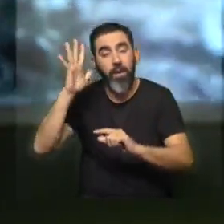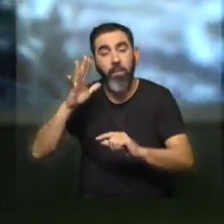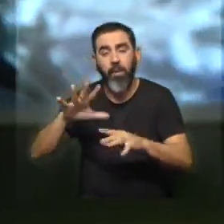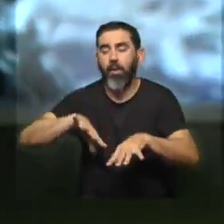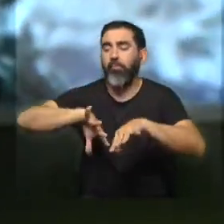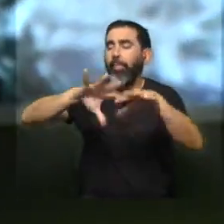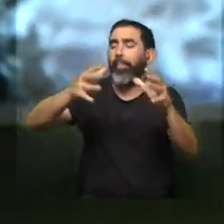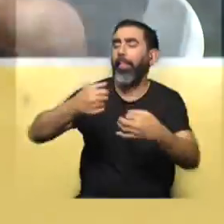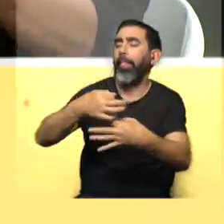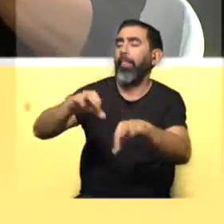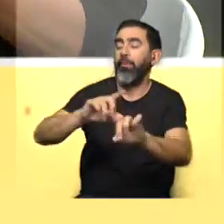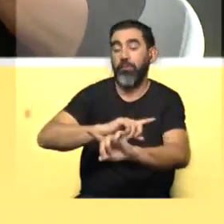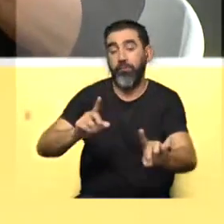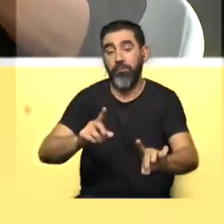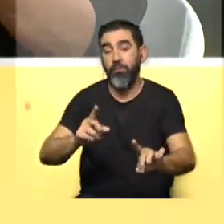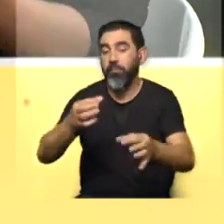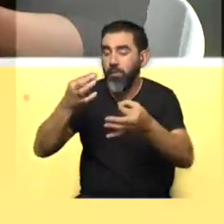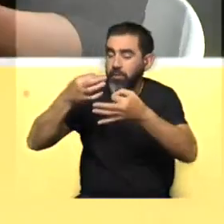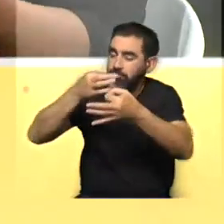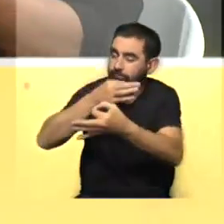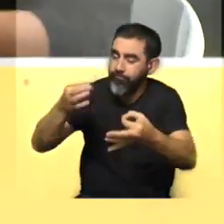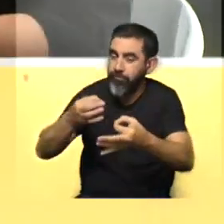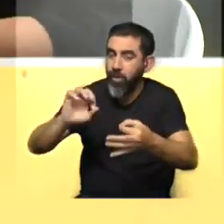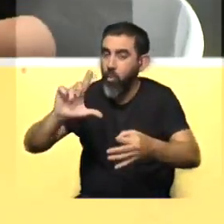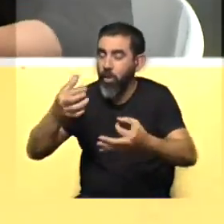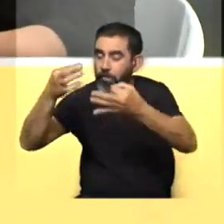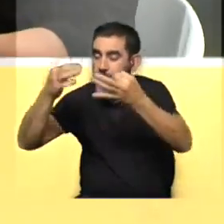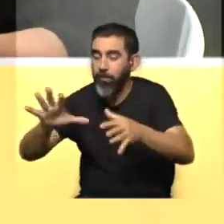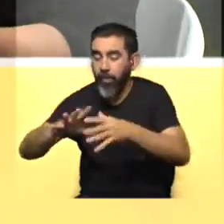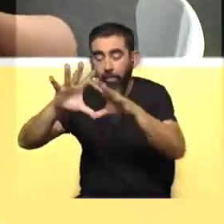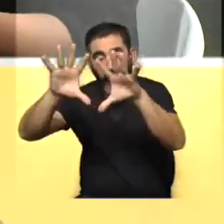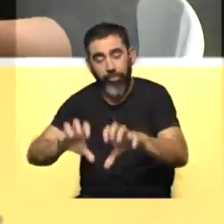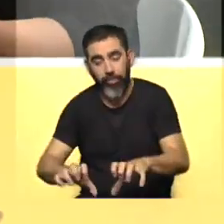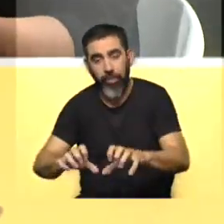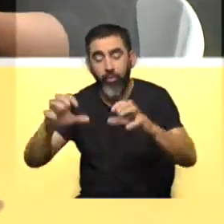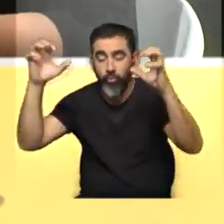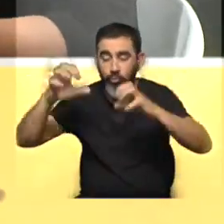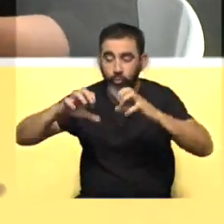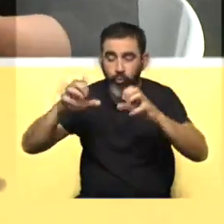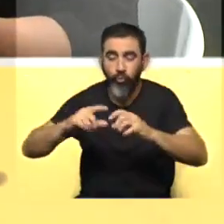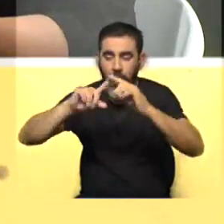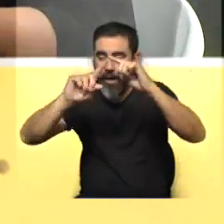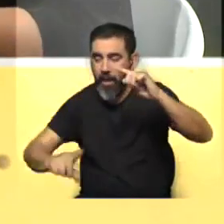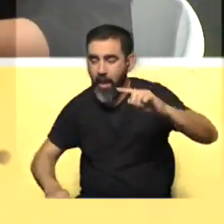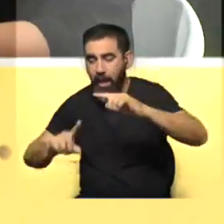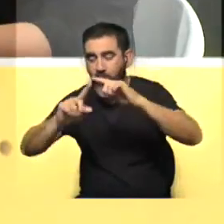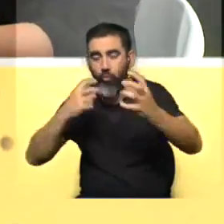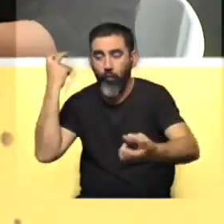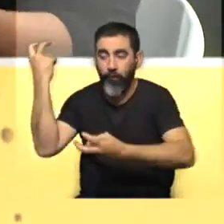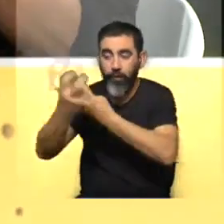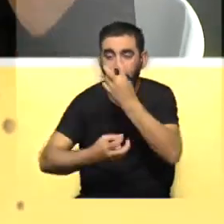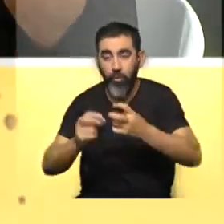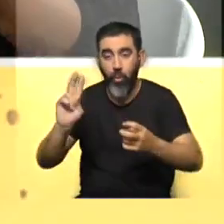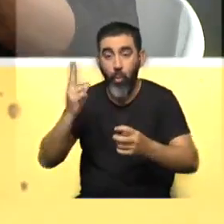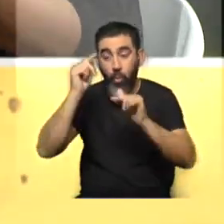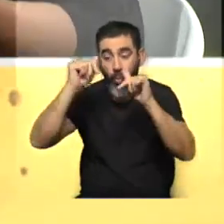acumuladas así nomás y si no están puestas de una manera especial, se desmoronan con la lluvia, los rayos, los vientos. Uruguay,